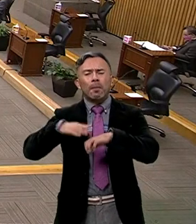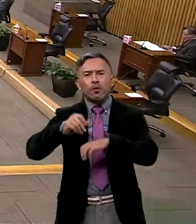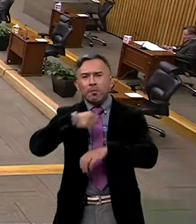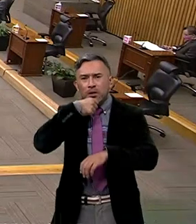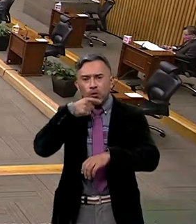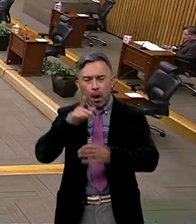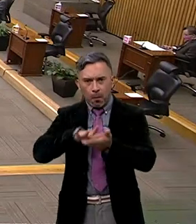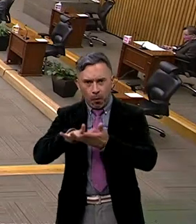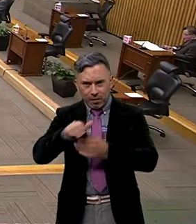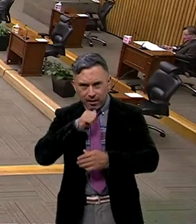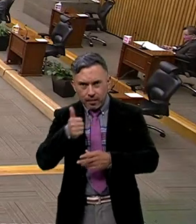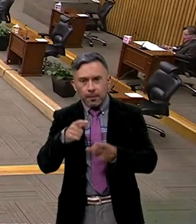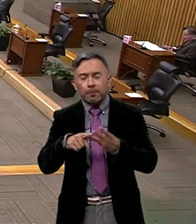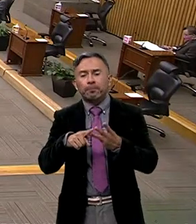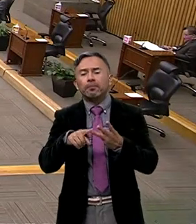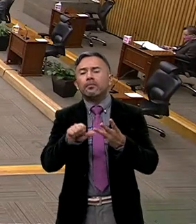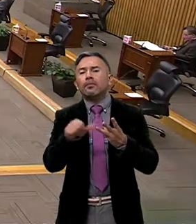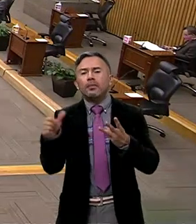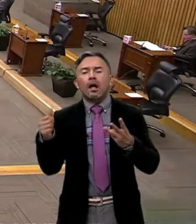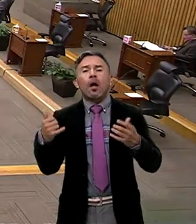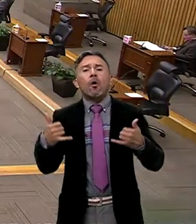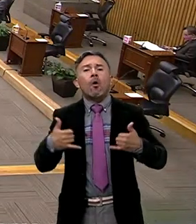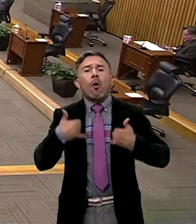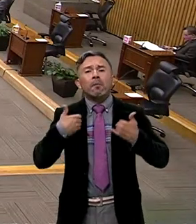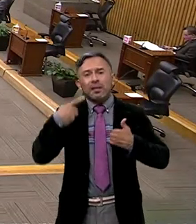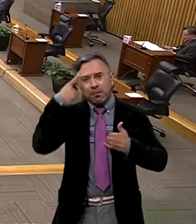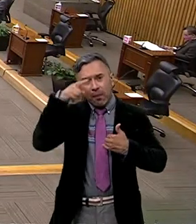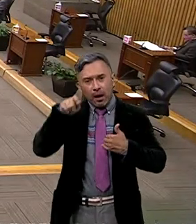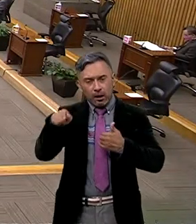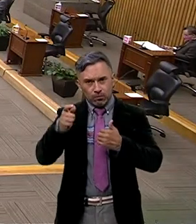destinados a jóvenes para sus estudios